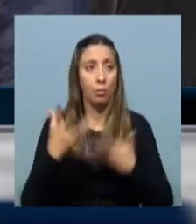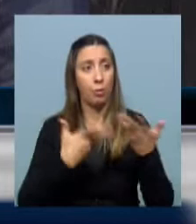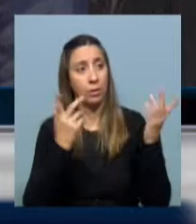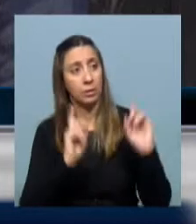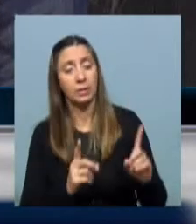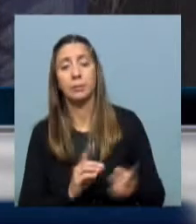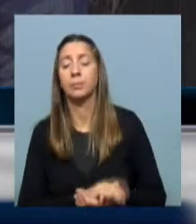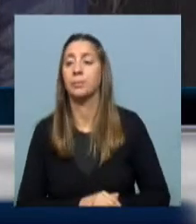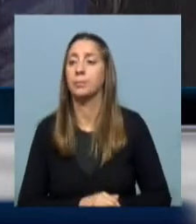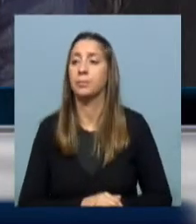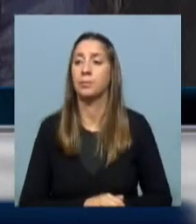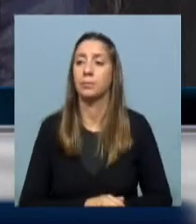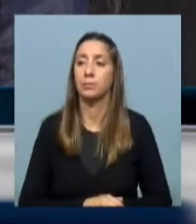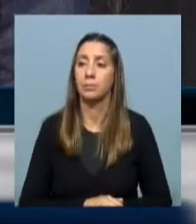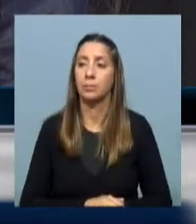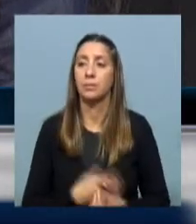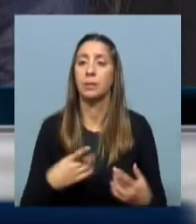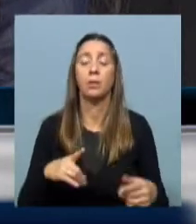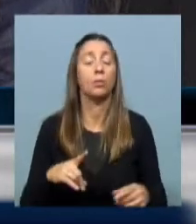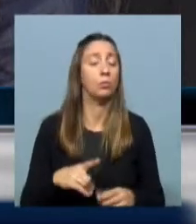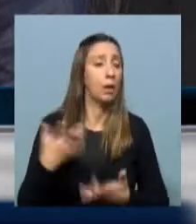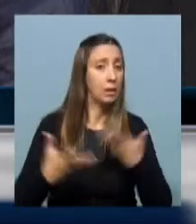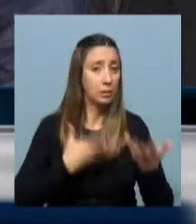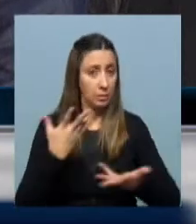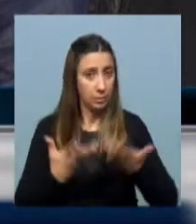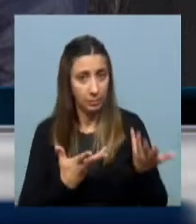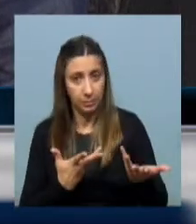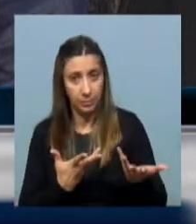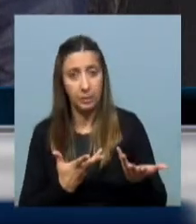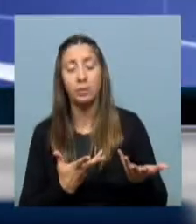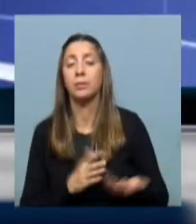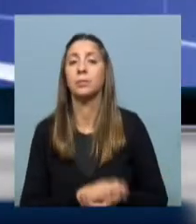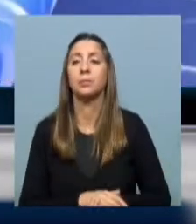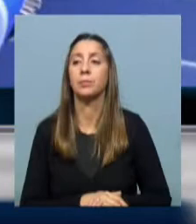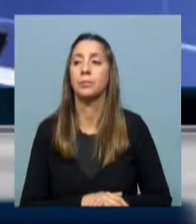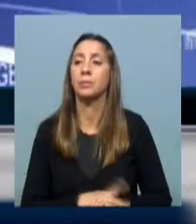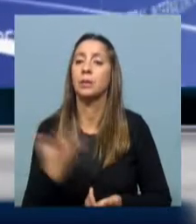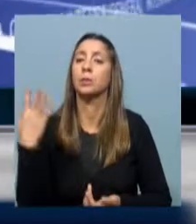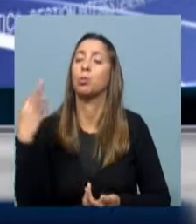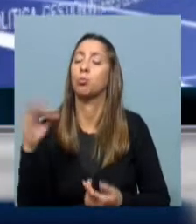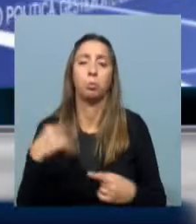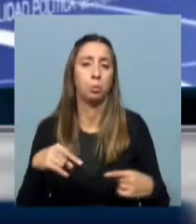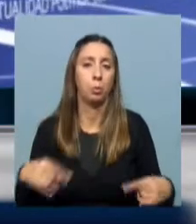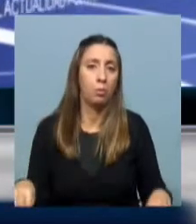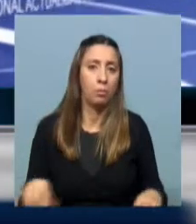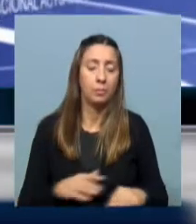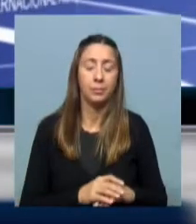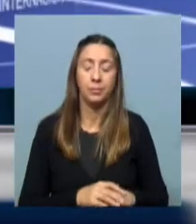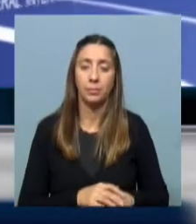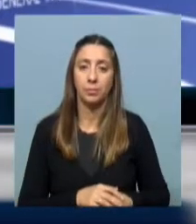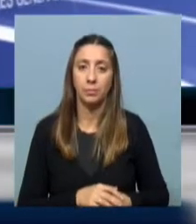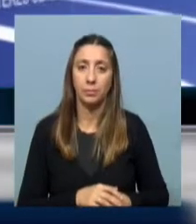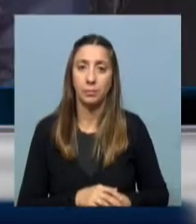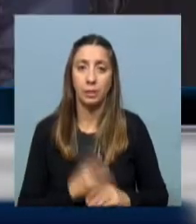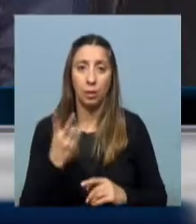también. O sea que de daños materiales del incendio es lo único que ha habido,